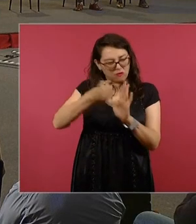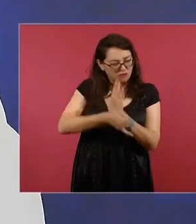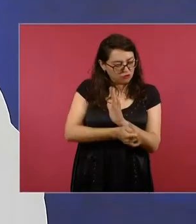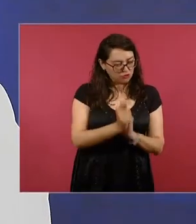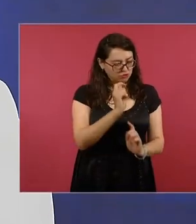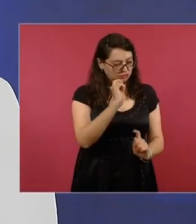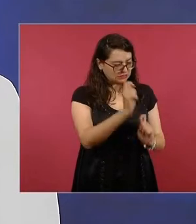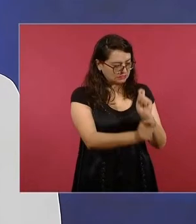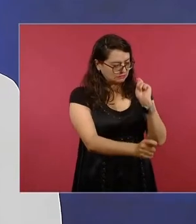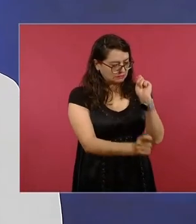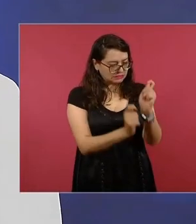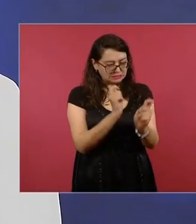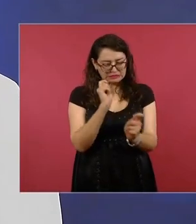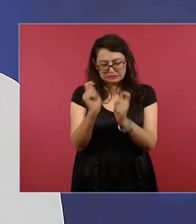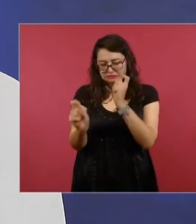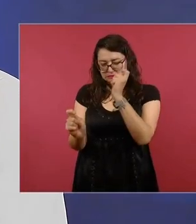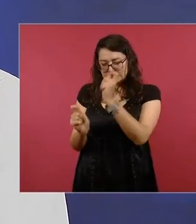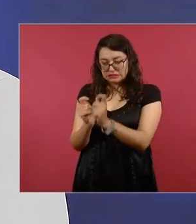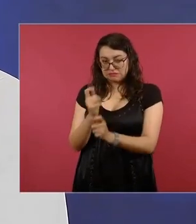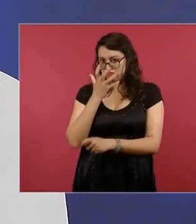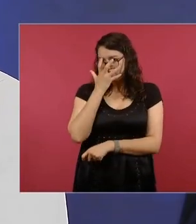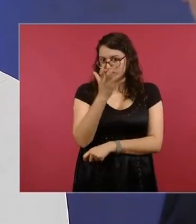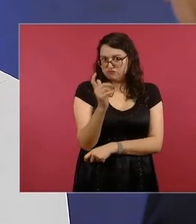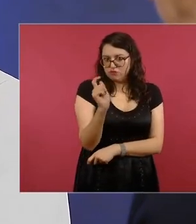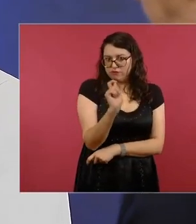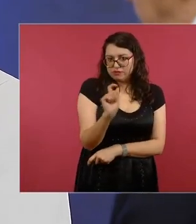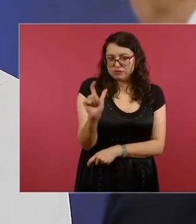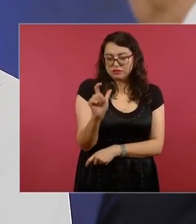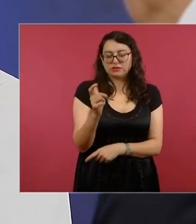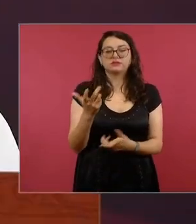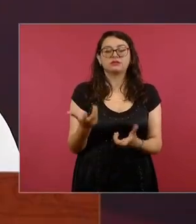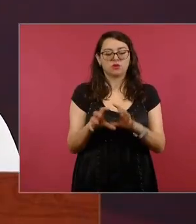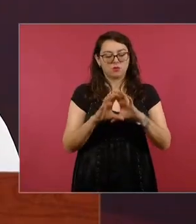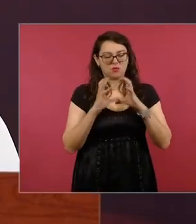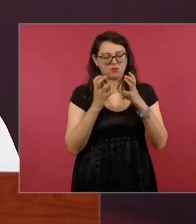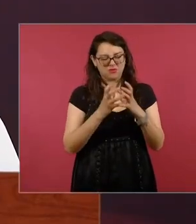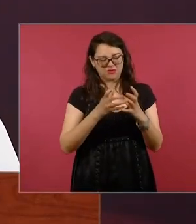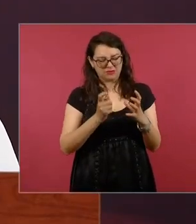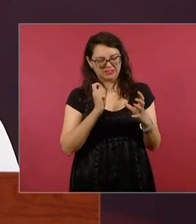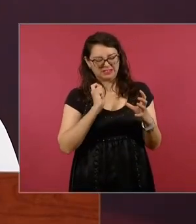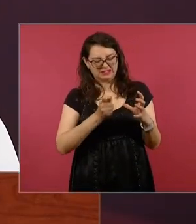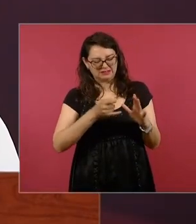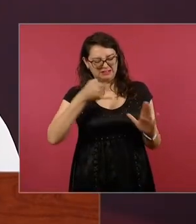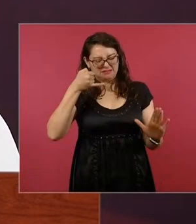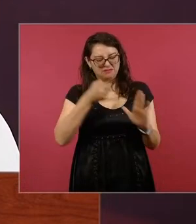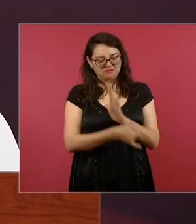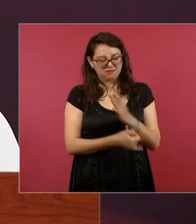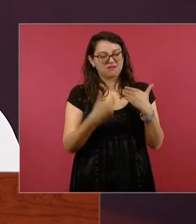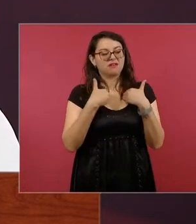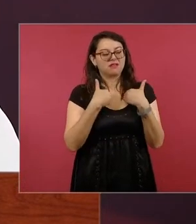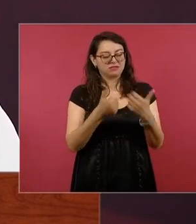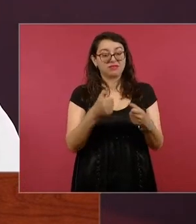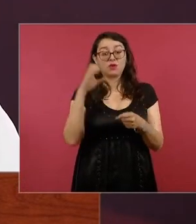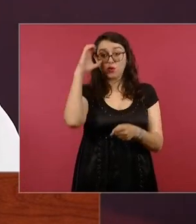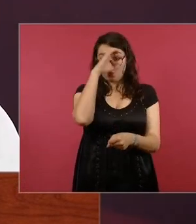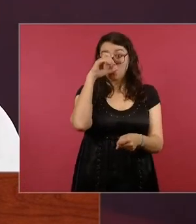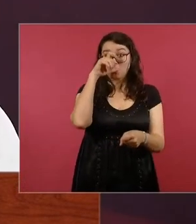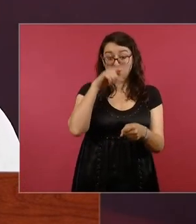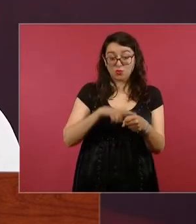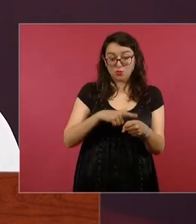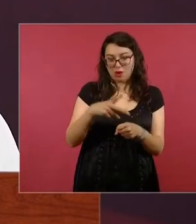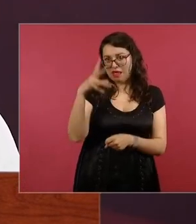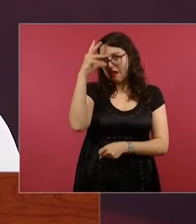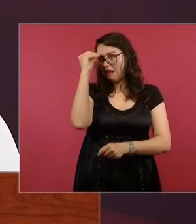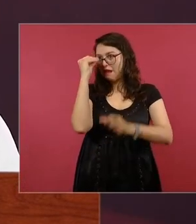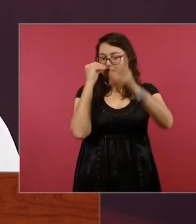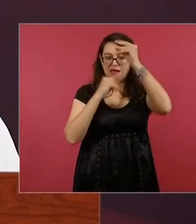y ética, profundizamos en el entendimiento del mundo y el universo, enriquecemos nuestra cultura y mejoramos